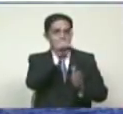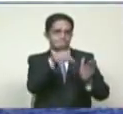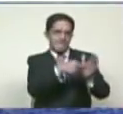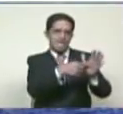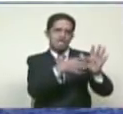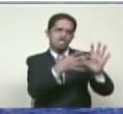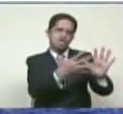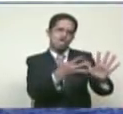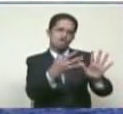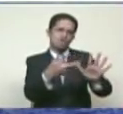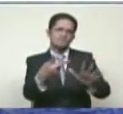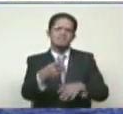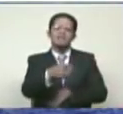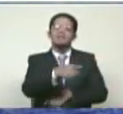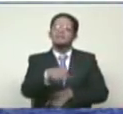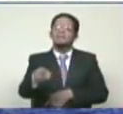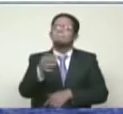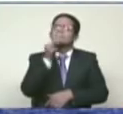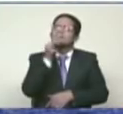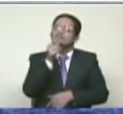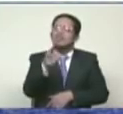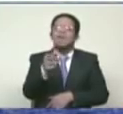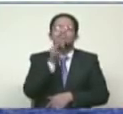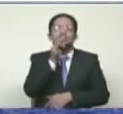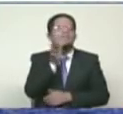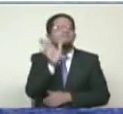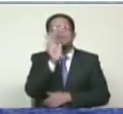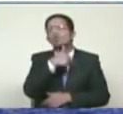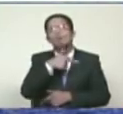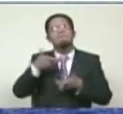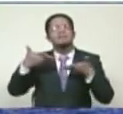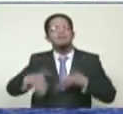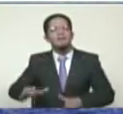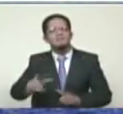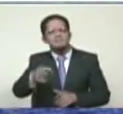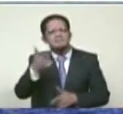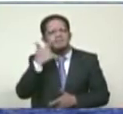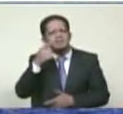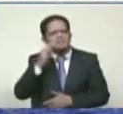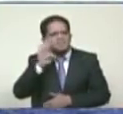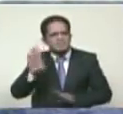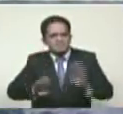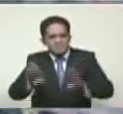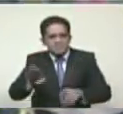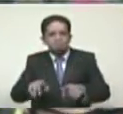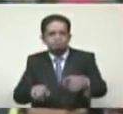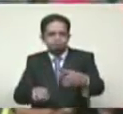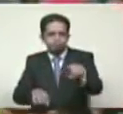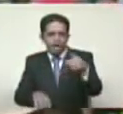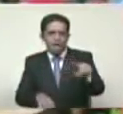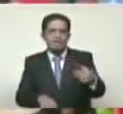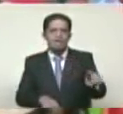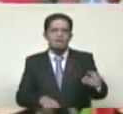1997. Algún, levanten la mano los que no habían nacido todavía en 1997. Mira, por aquí hay varios muchachos.